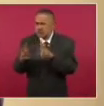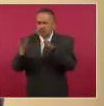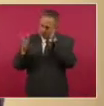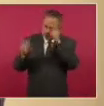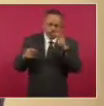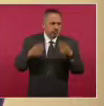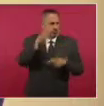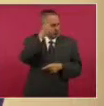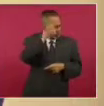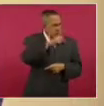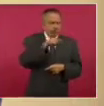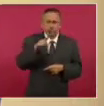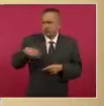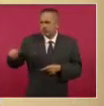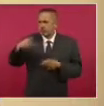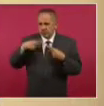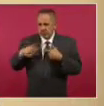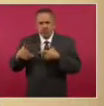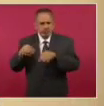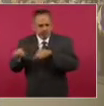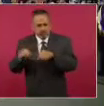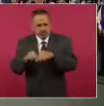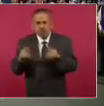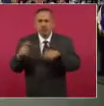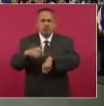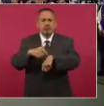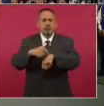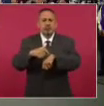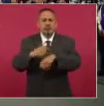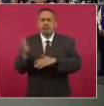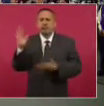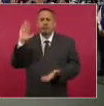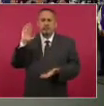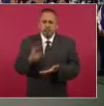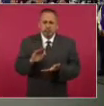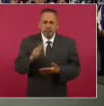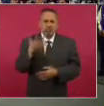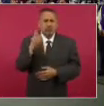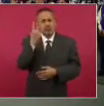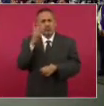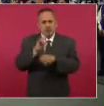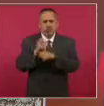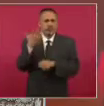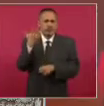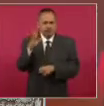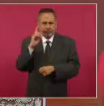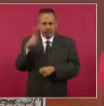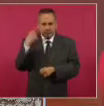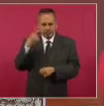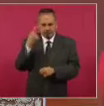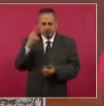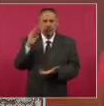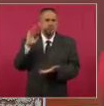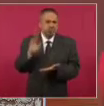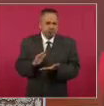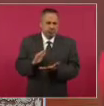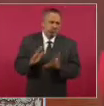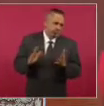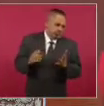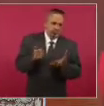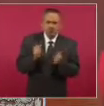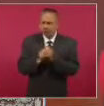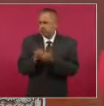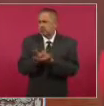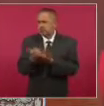y patrones para la reducción de la jornada de trabajo a 10 horas diarias y con incrementos